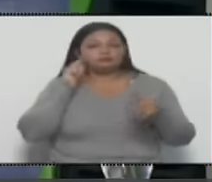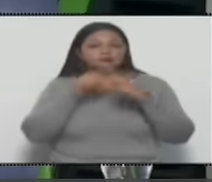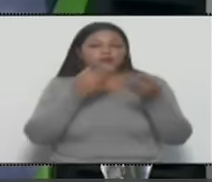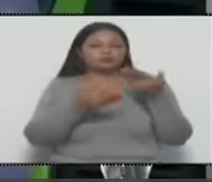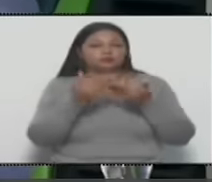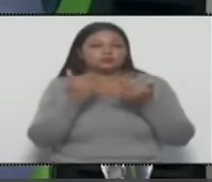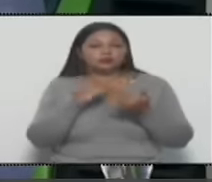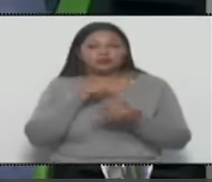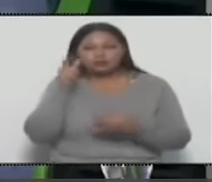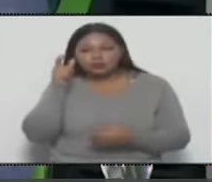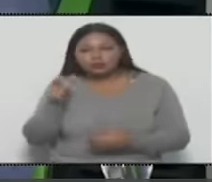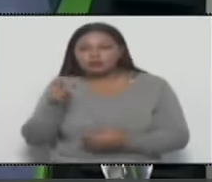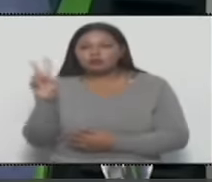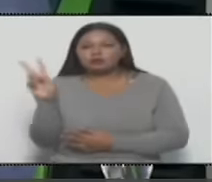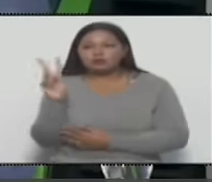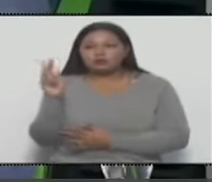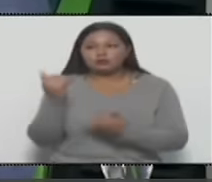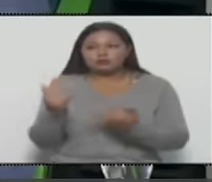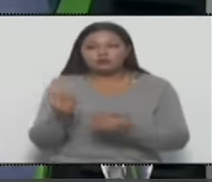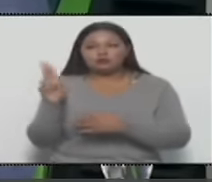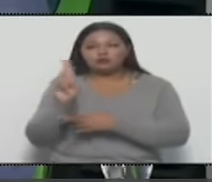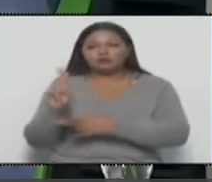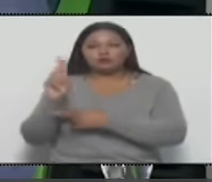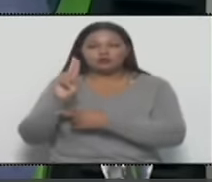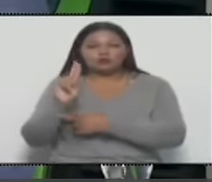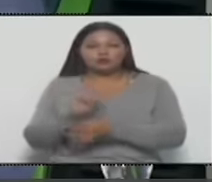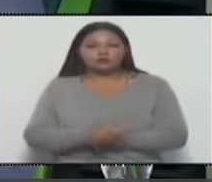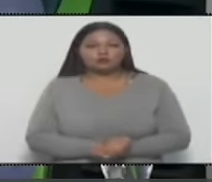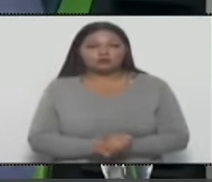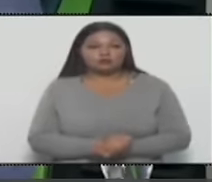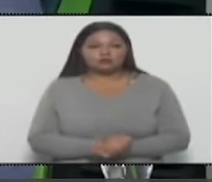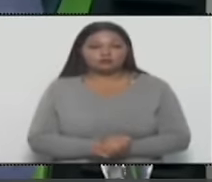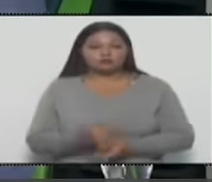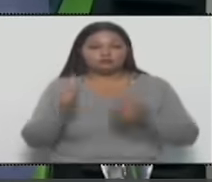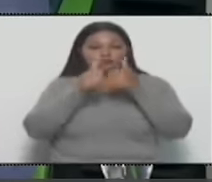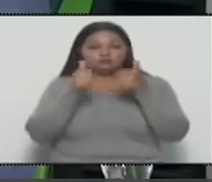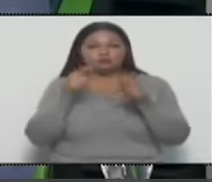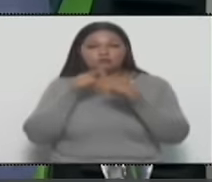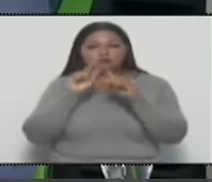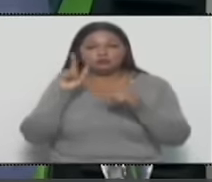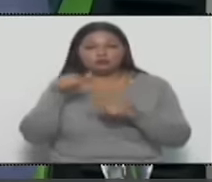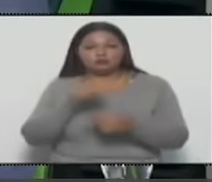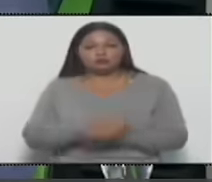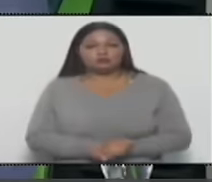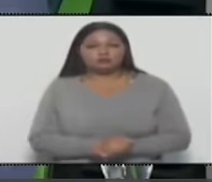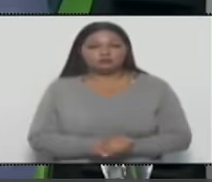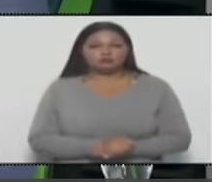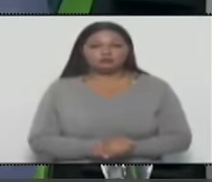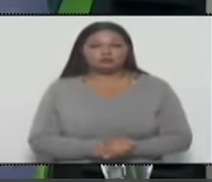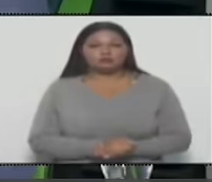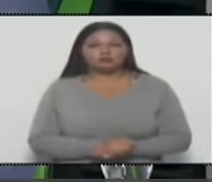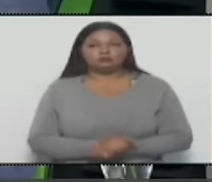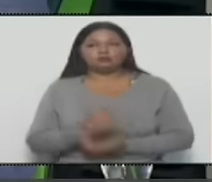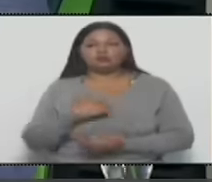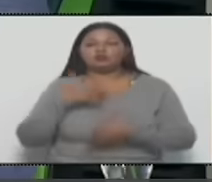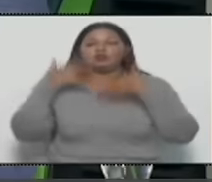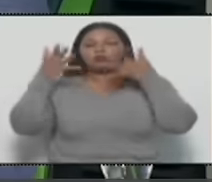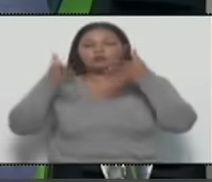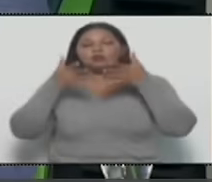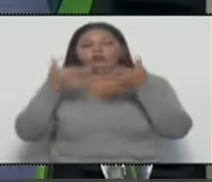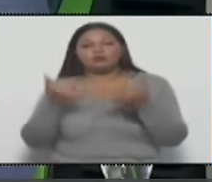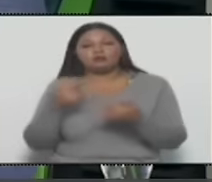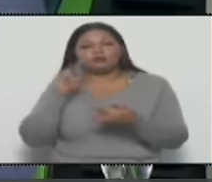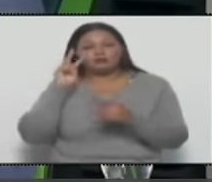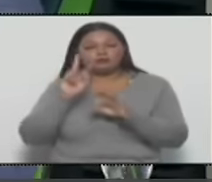Para nuestro pueblo venezolano, para los usuarios del uso de los sistemas operativos, yo les recomendaría,